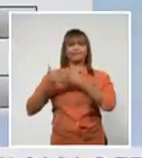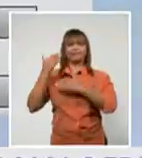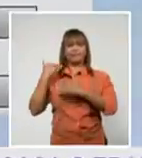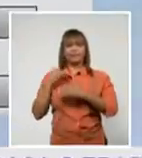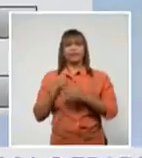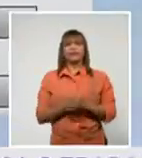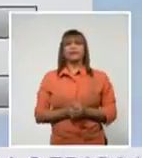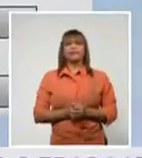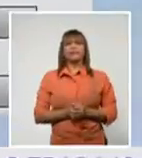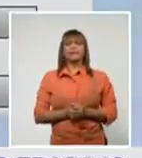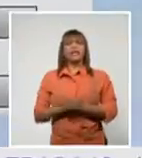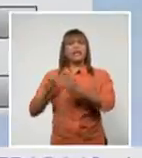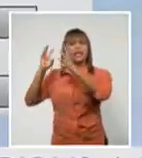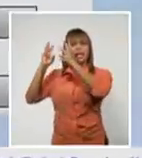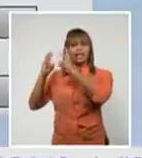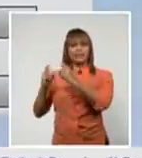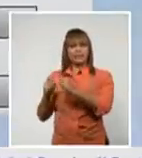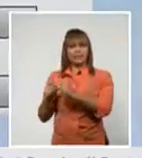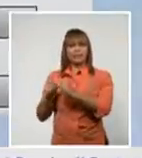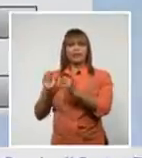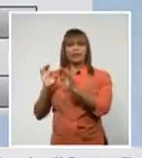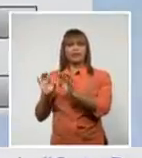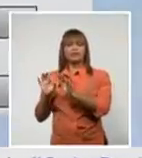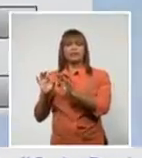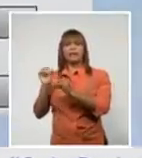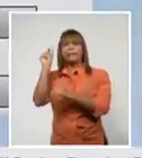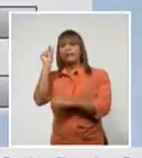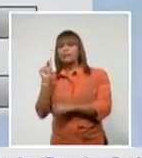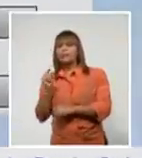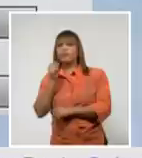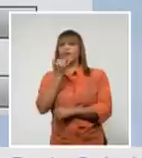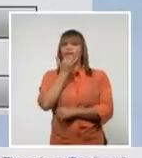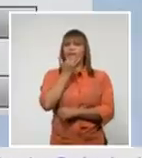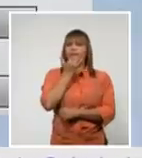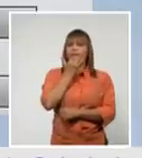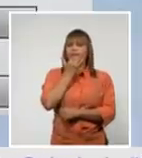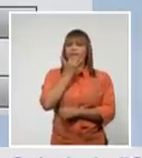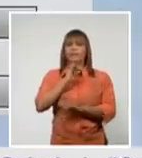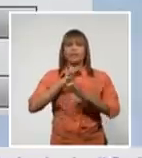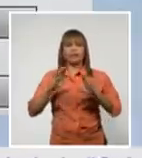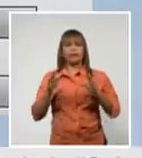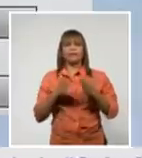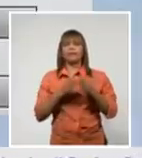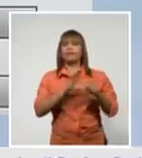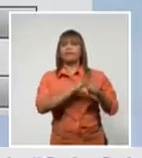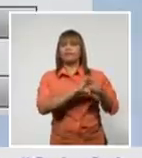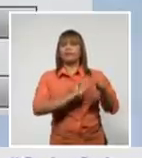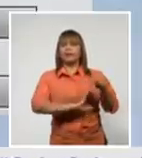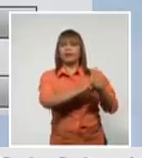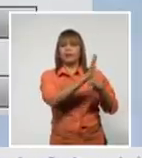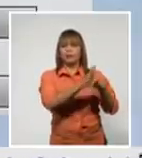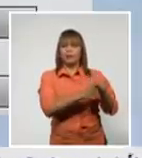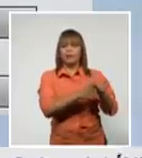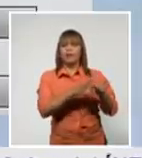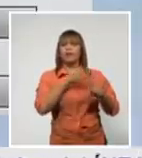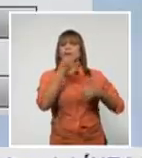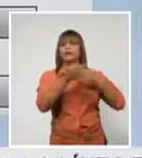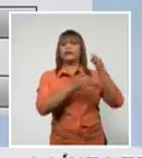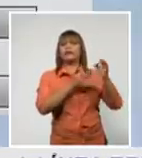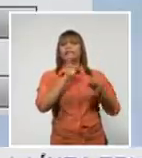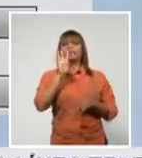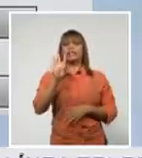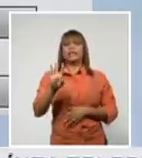cifra de personas afectadas que han tenido la enfermedad, estamos hablando de